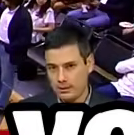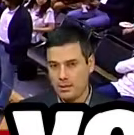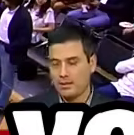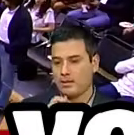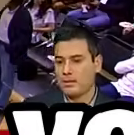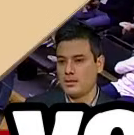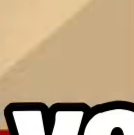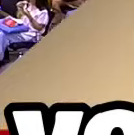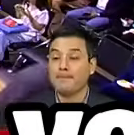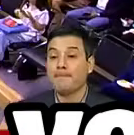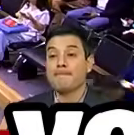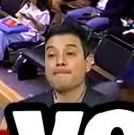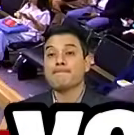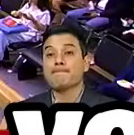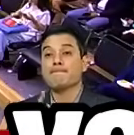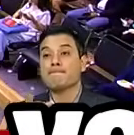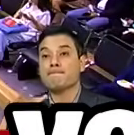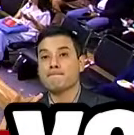Humphrey.